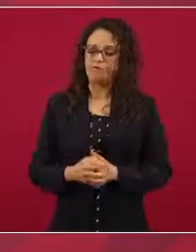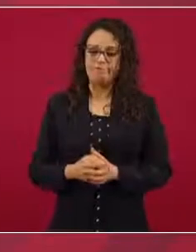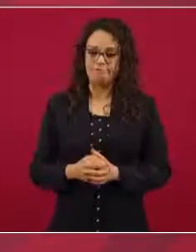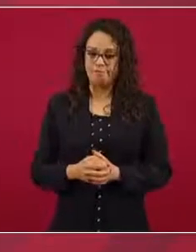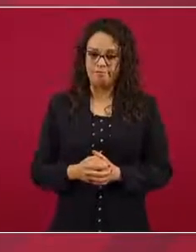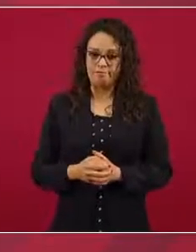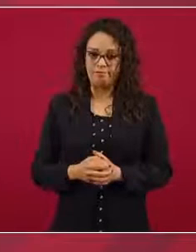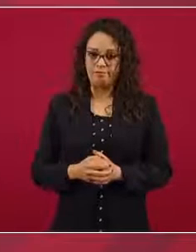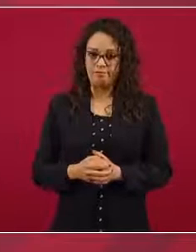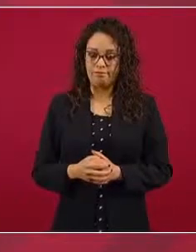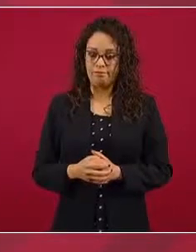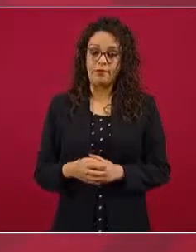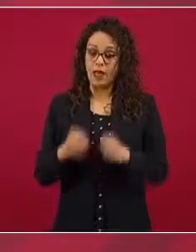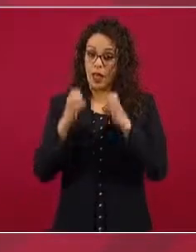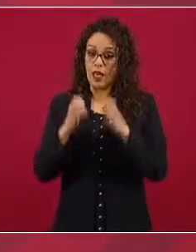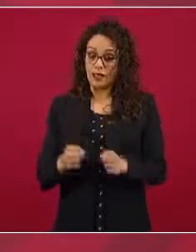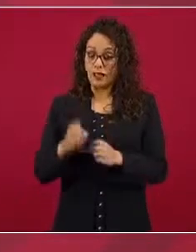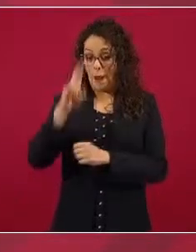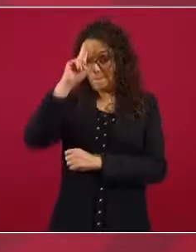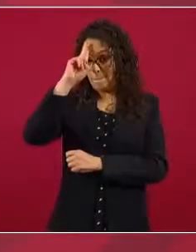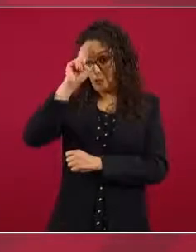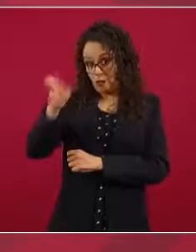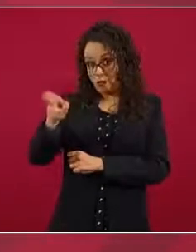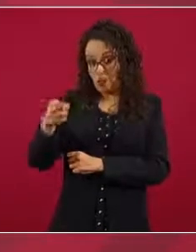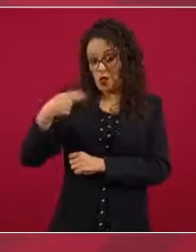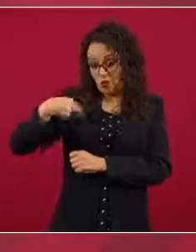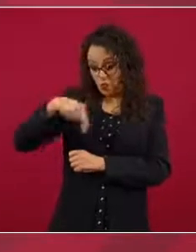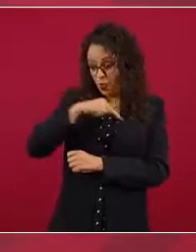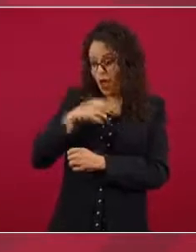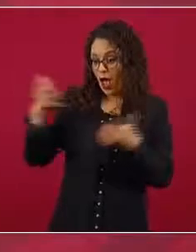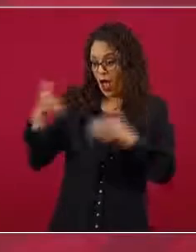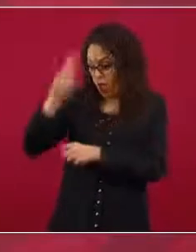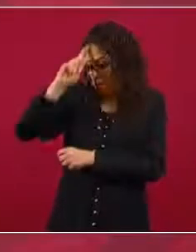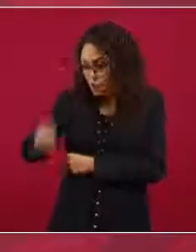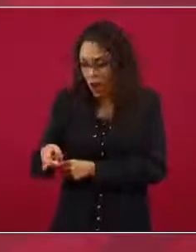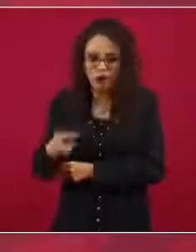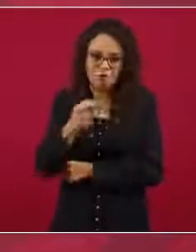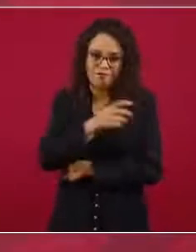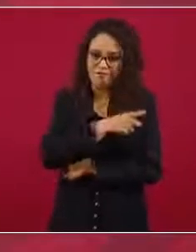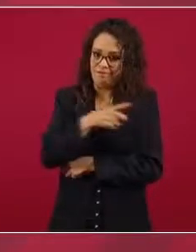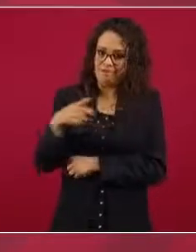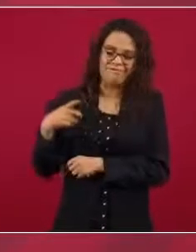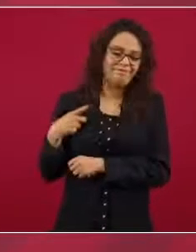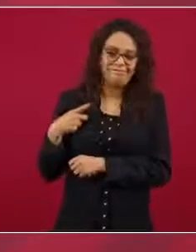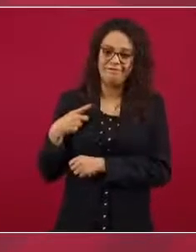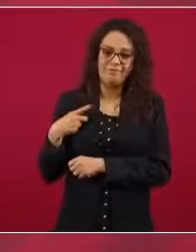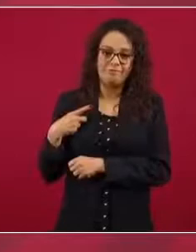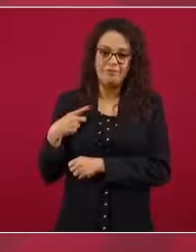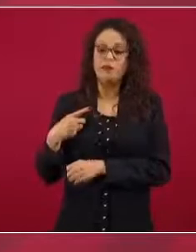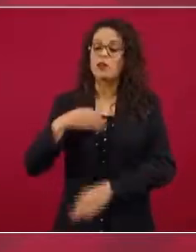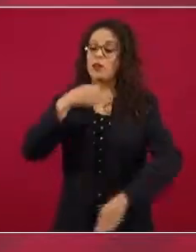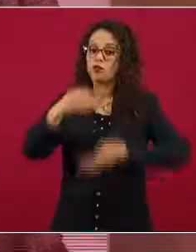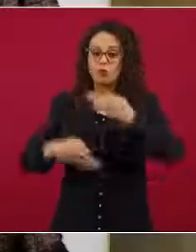prohibido prohibir, es hacer conciencia.